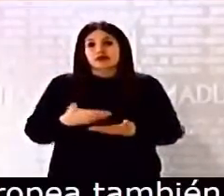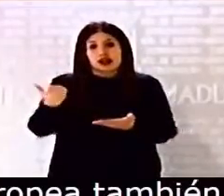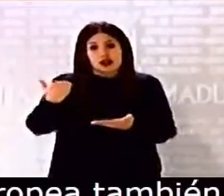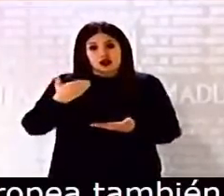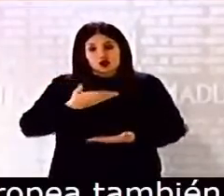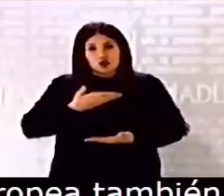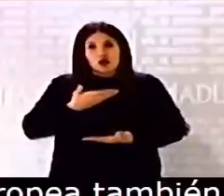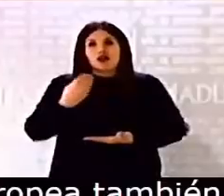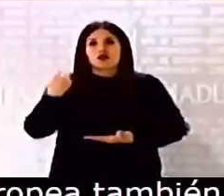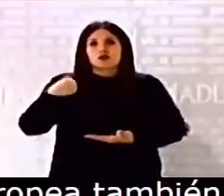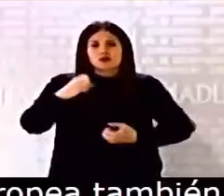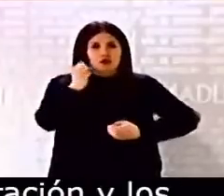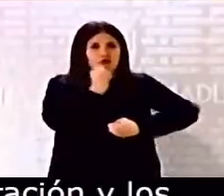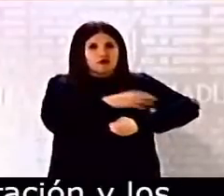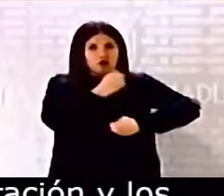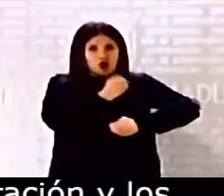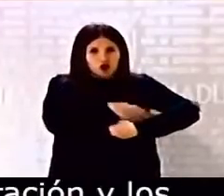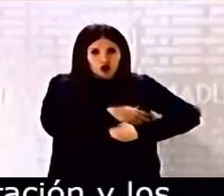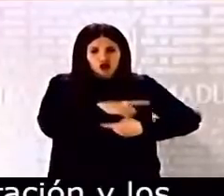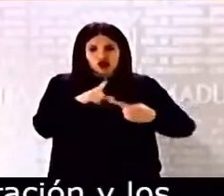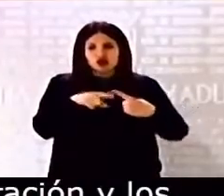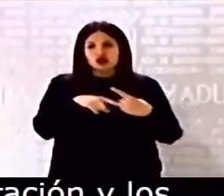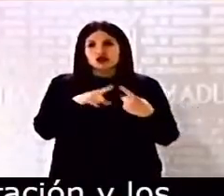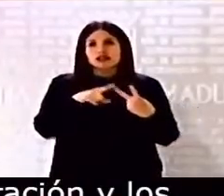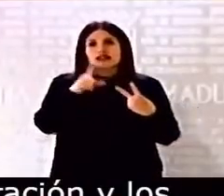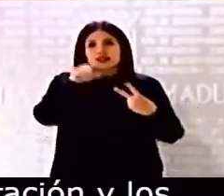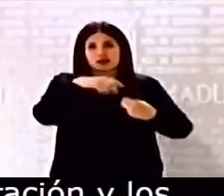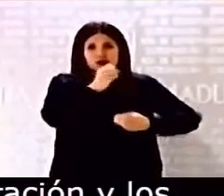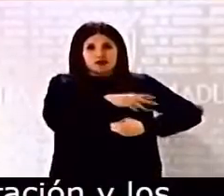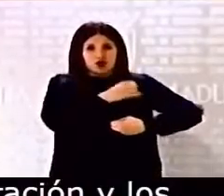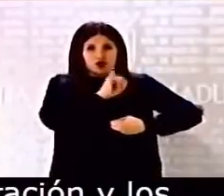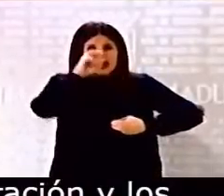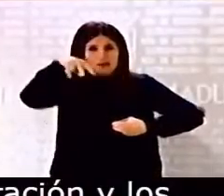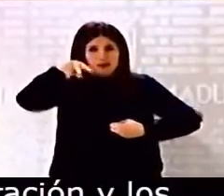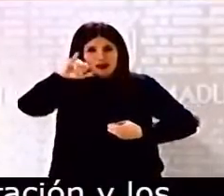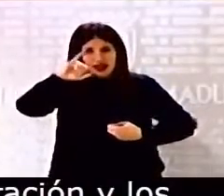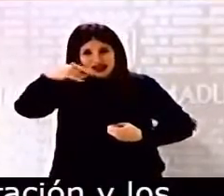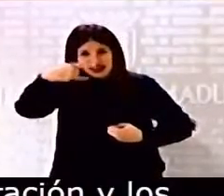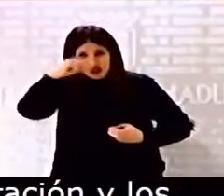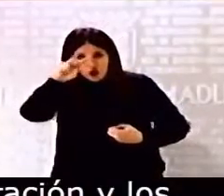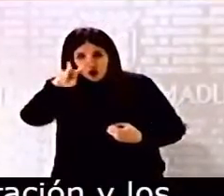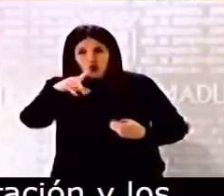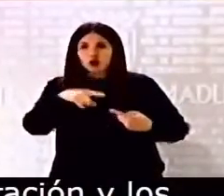fondos REACT-EU, nos ha dejado los fondos InvestEU, nos han